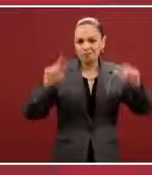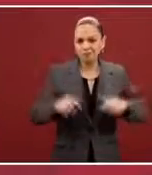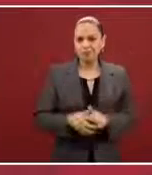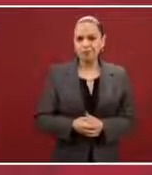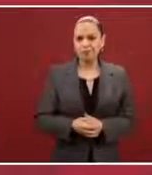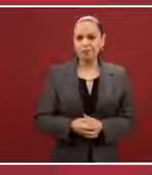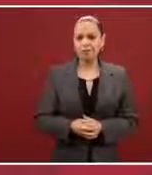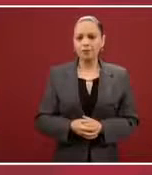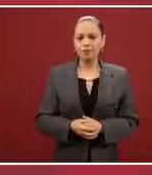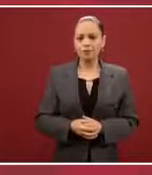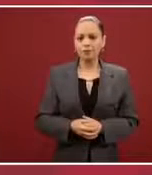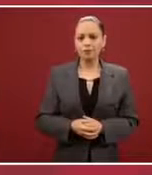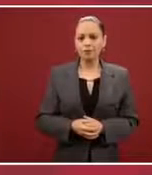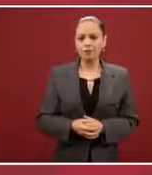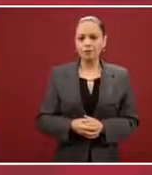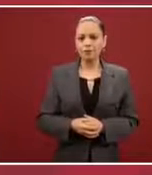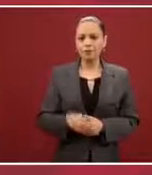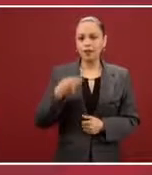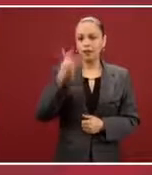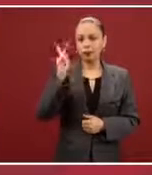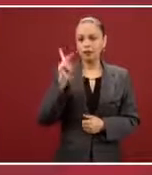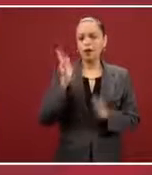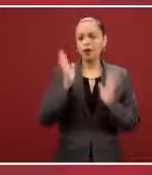Pero fuera máscaras.